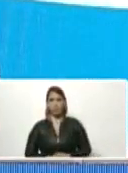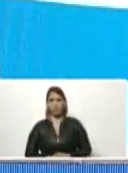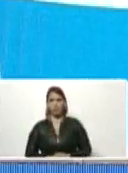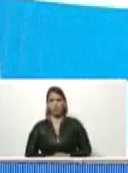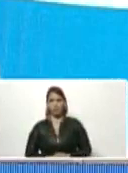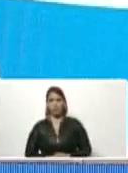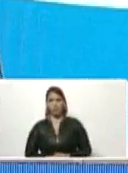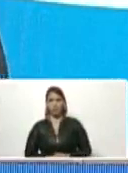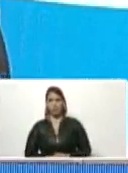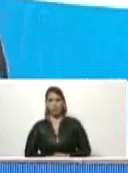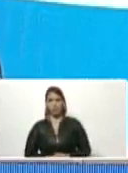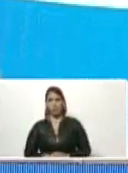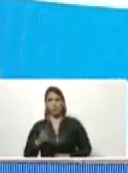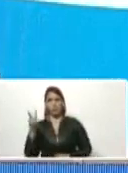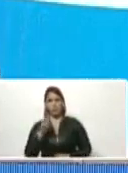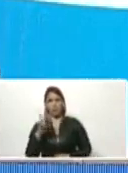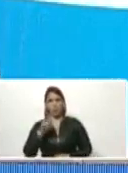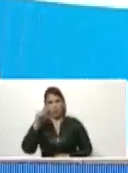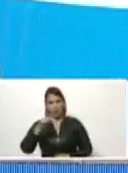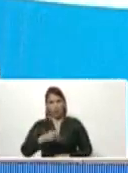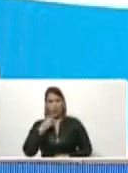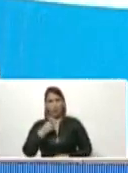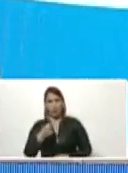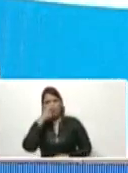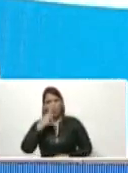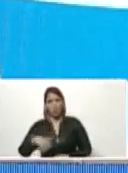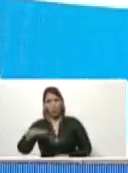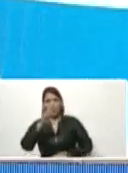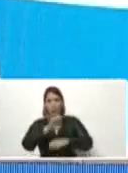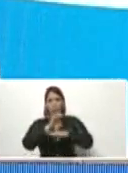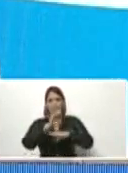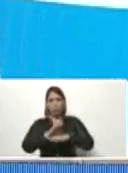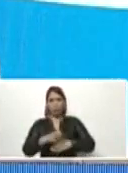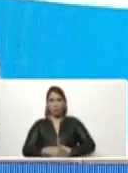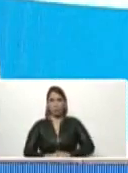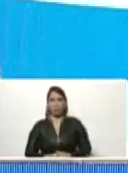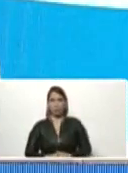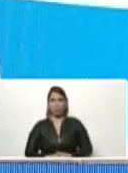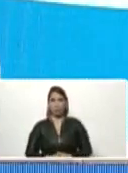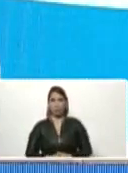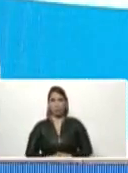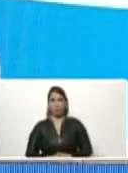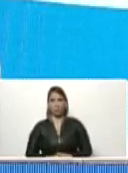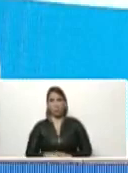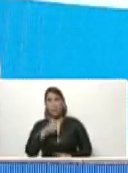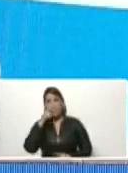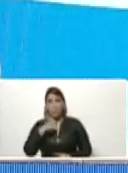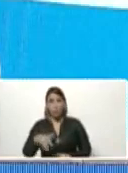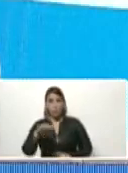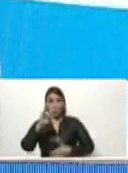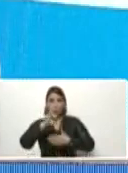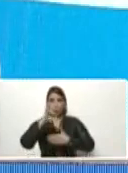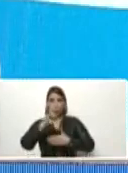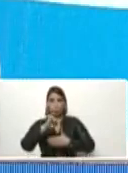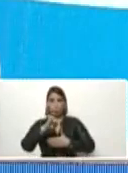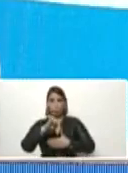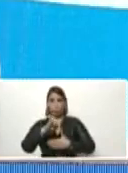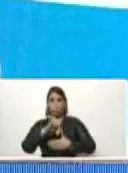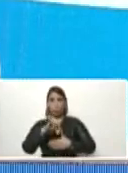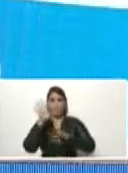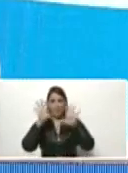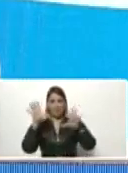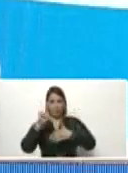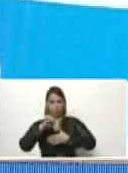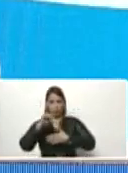Hoy desde Venezuela le decimos al pueblo de Ecuador, a los pueblos suramericanos,